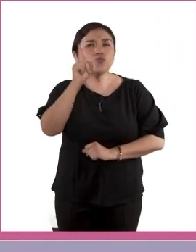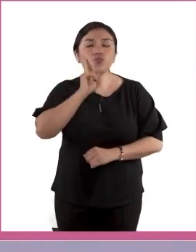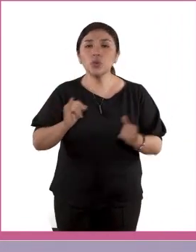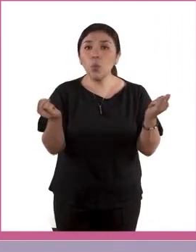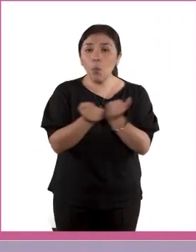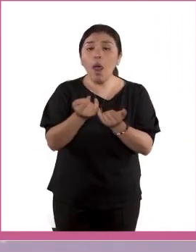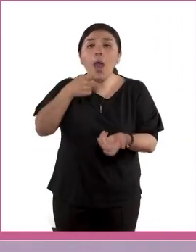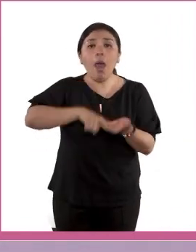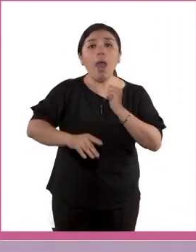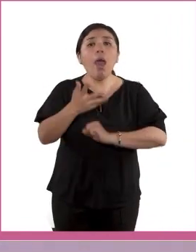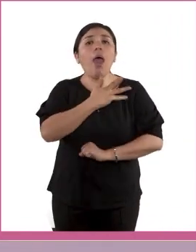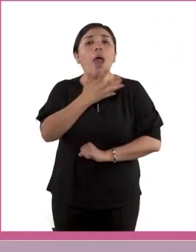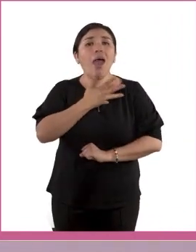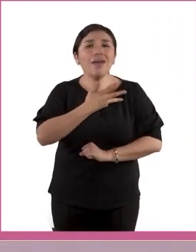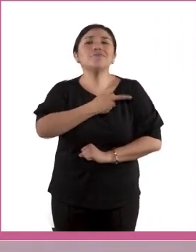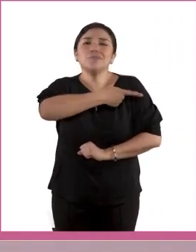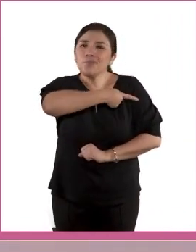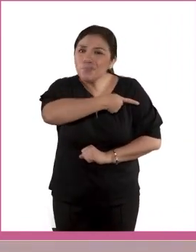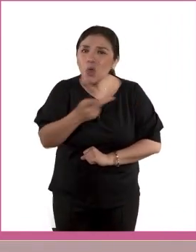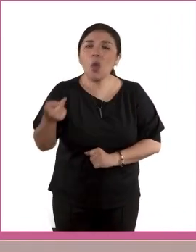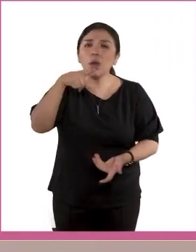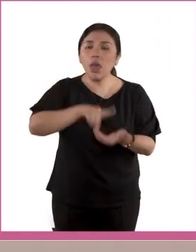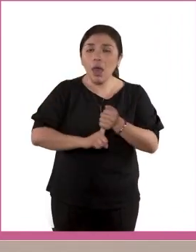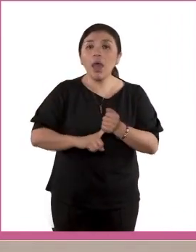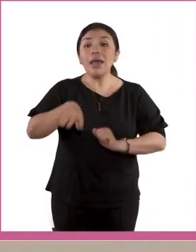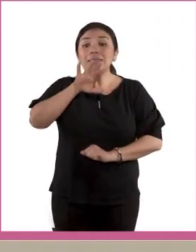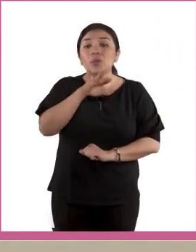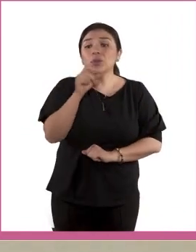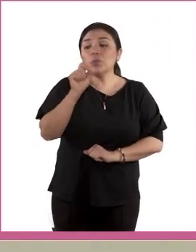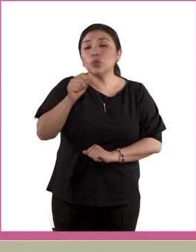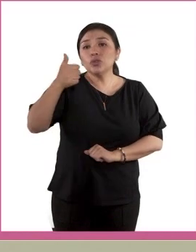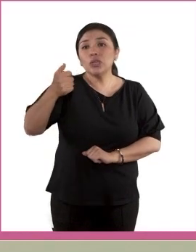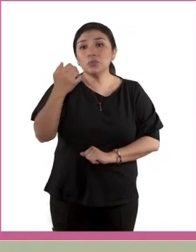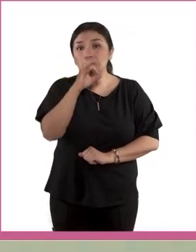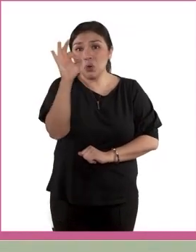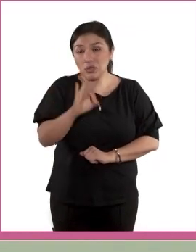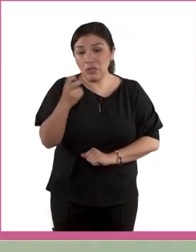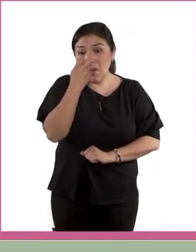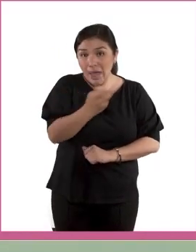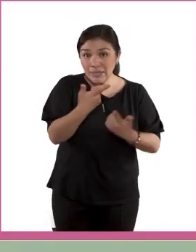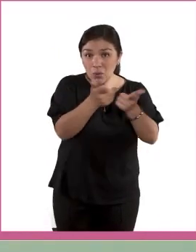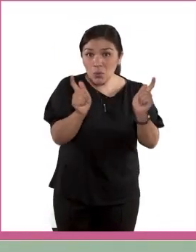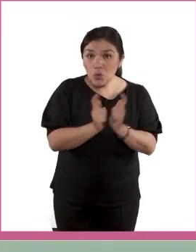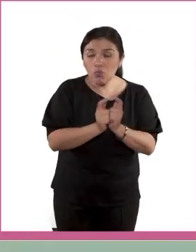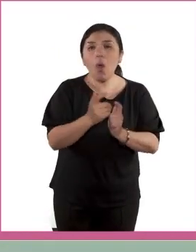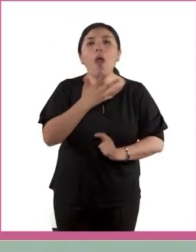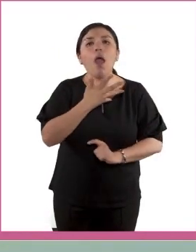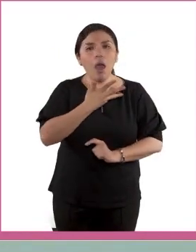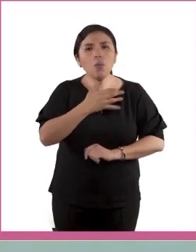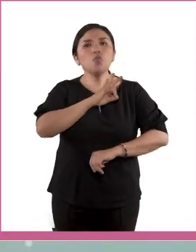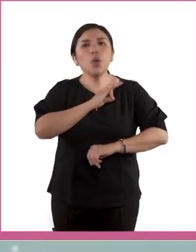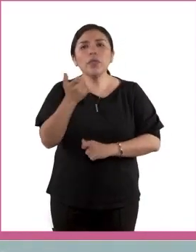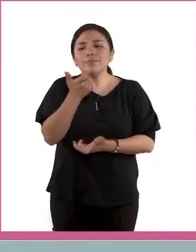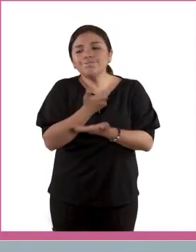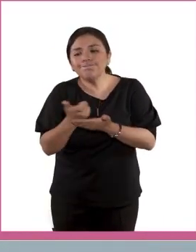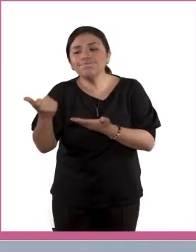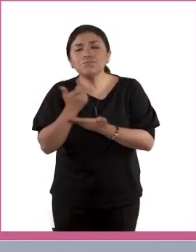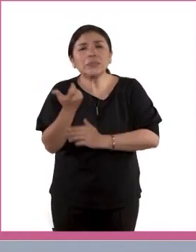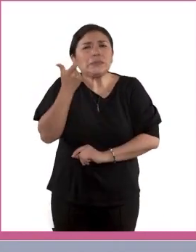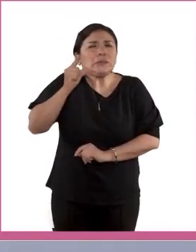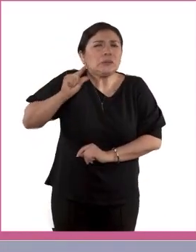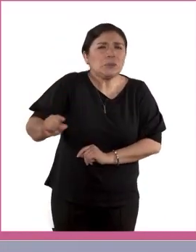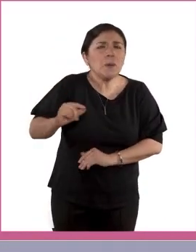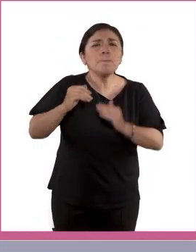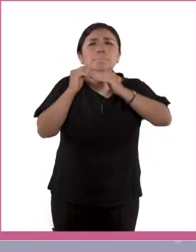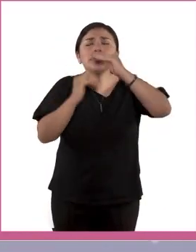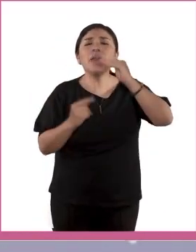44.3% de las y los jóvenes se encuentra en situación de pobreza y 50.6% de este grupo